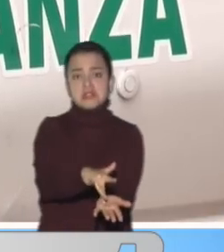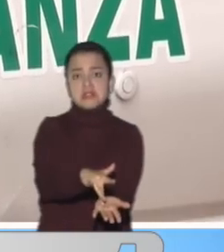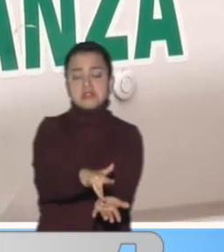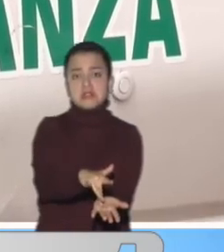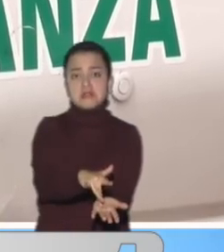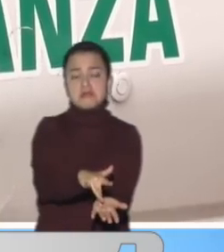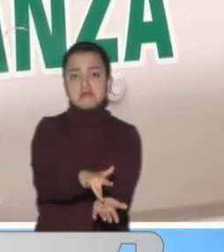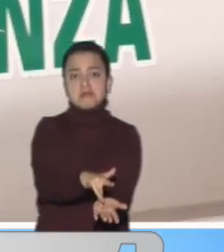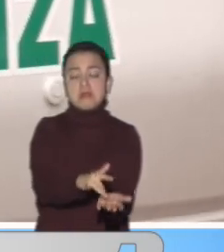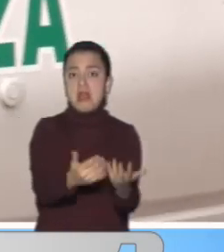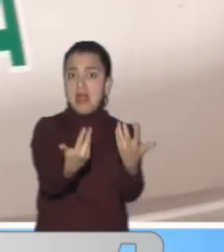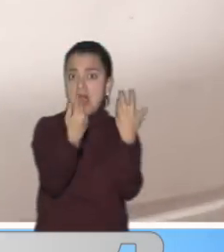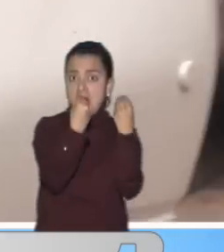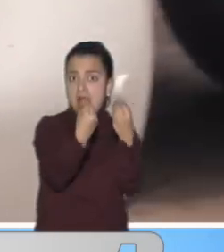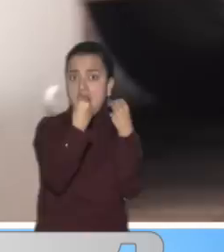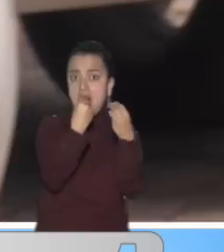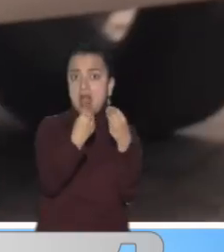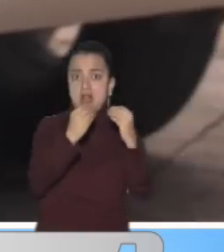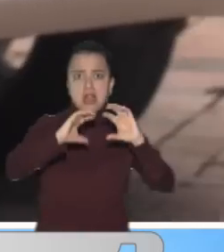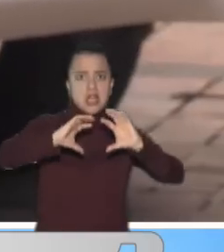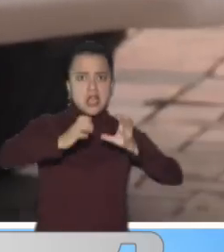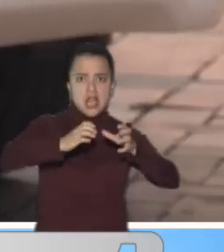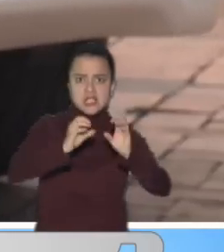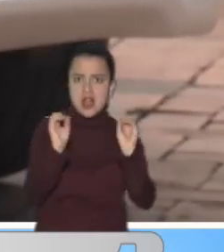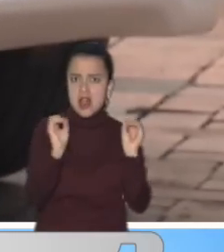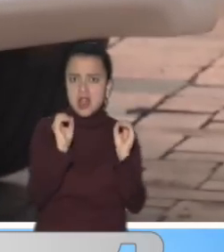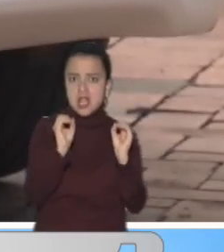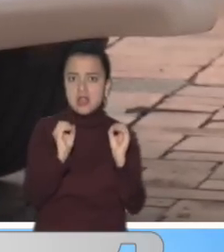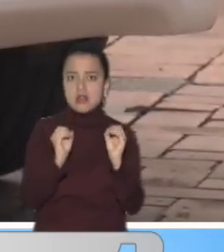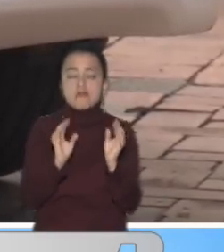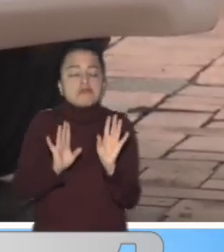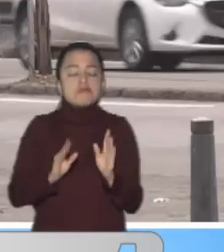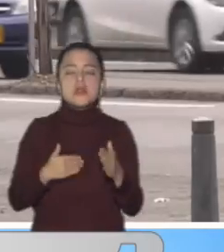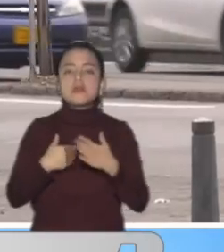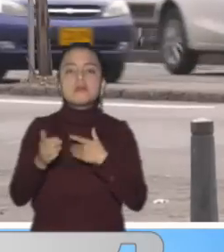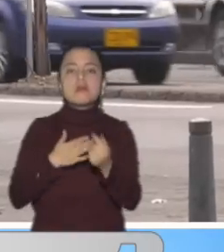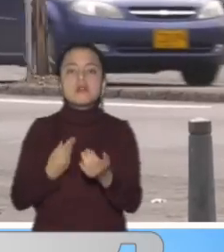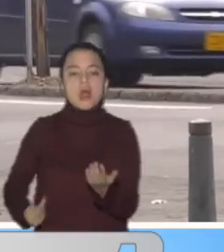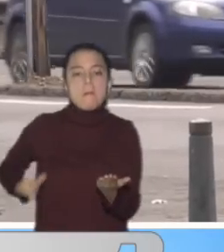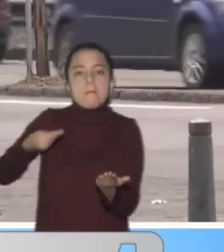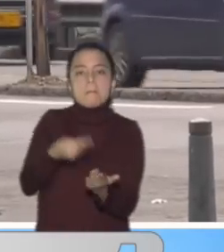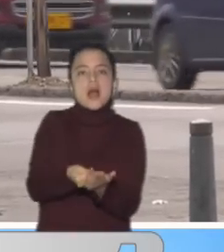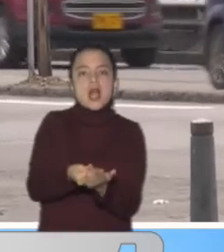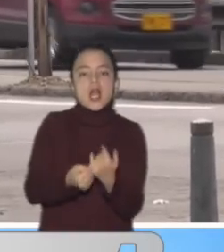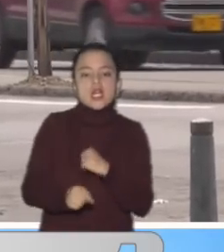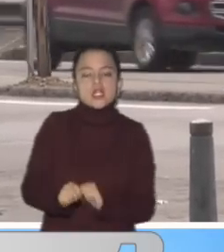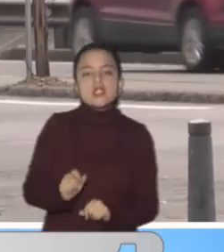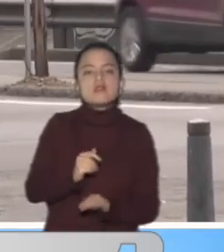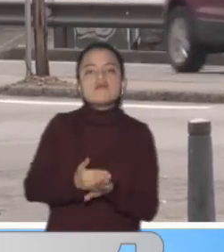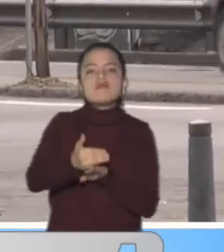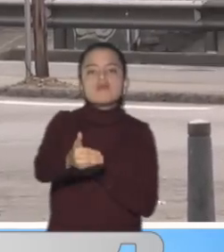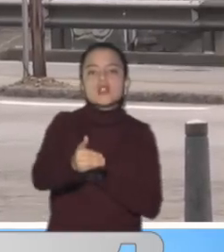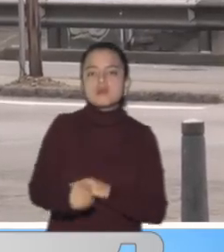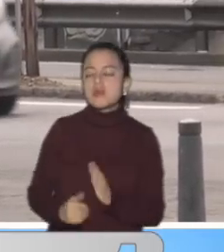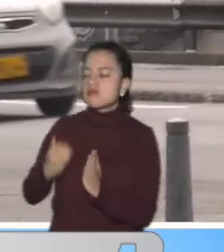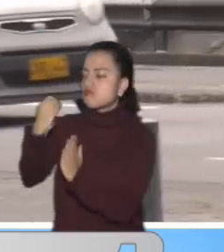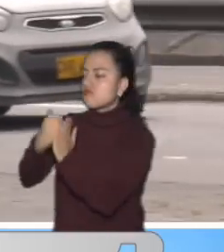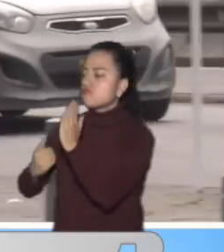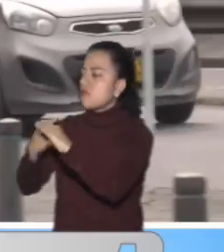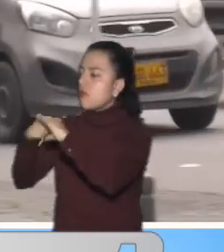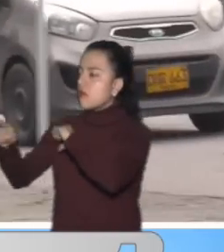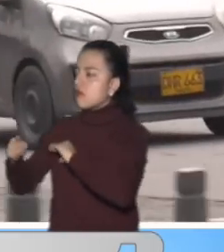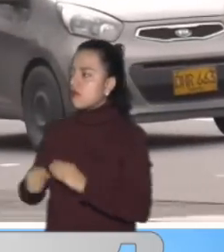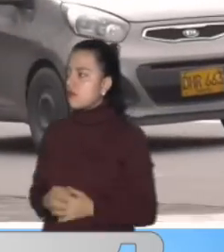enseñanza automovilística certifican su comparecencia. ¿Qué hacen con esto? ¿Hacen unos cobros para que las personas no vayan, no tengan